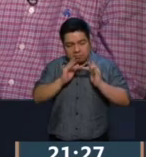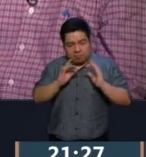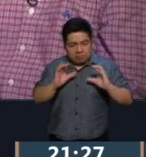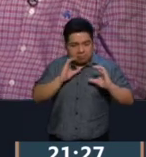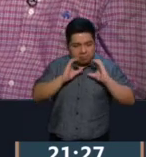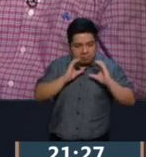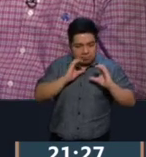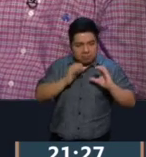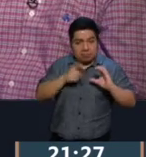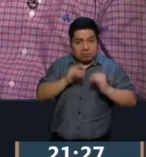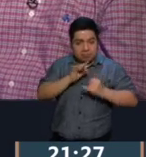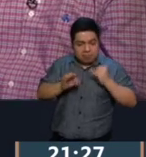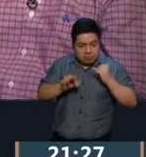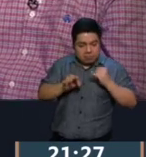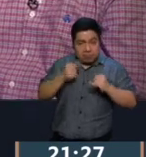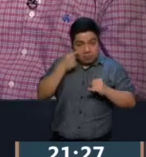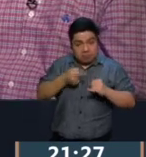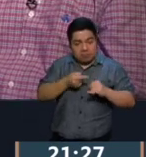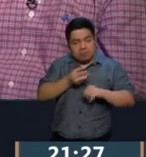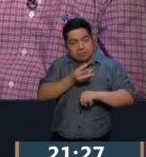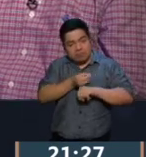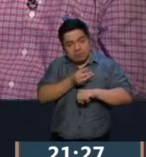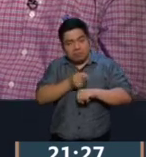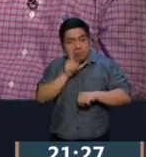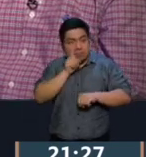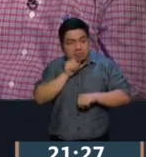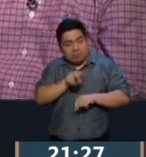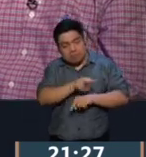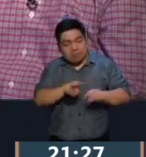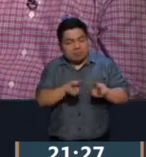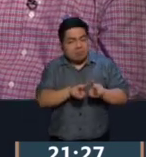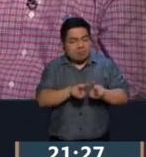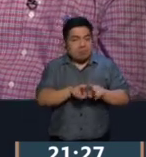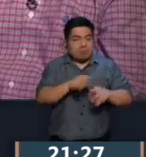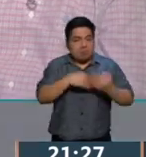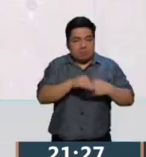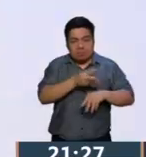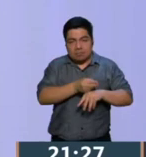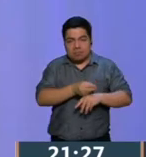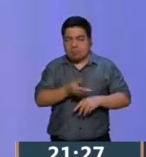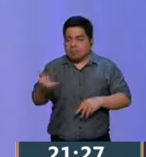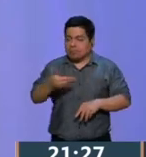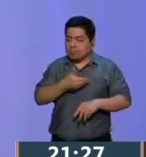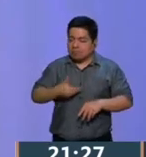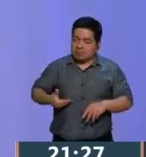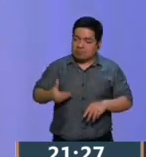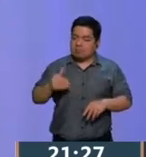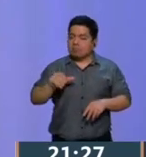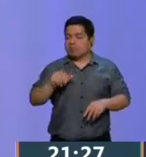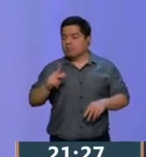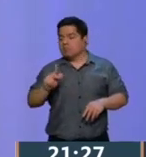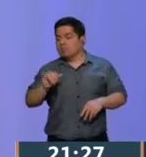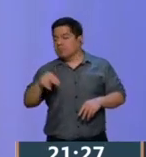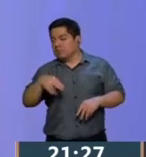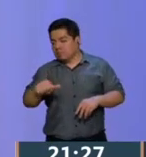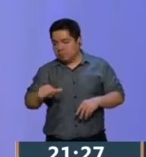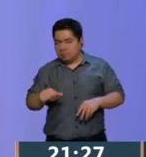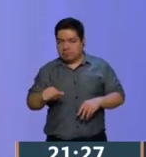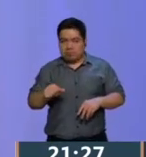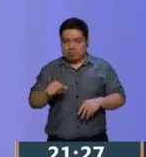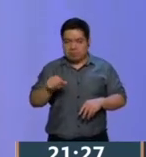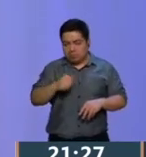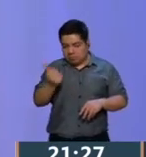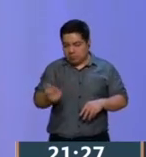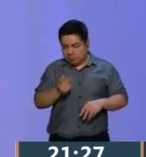más importante, resolverle el problema del agua a las y los vecinos afectados. Presidente Alejandro Piña, considera, y lo voy a hacer también